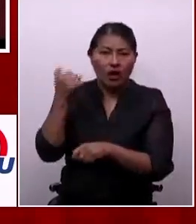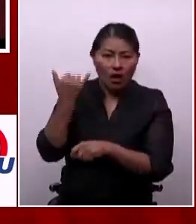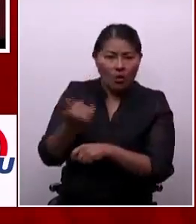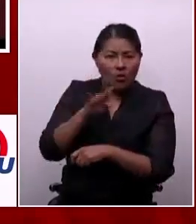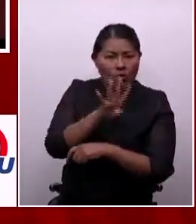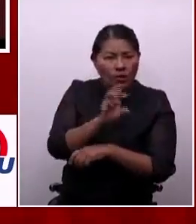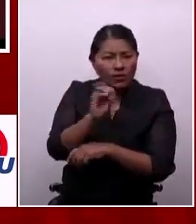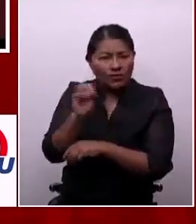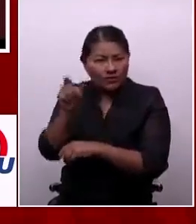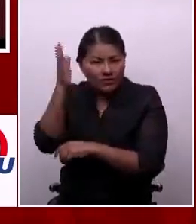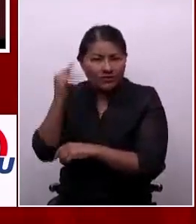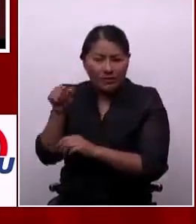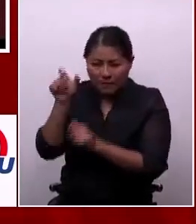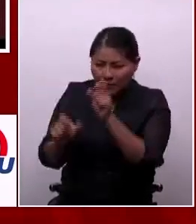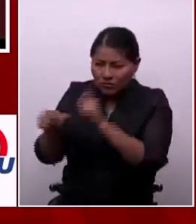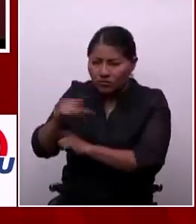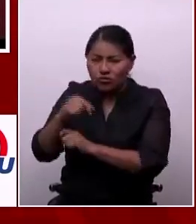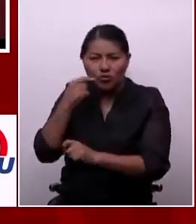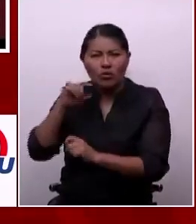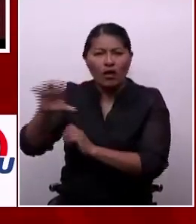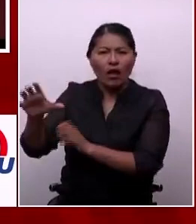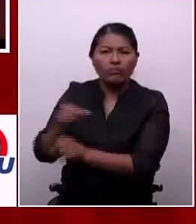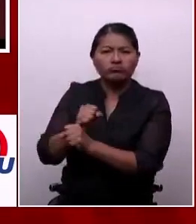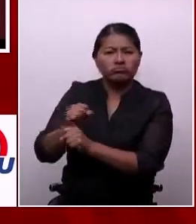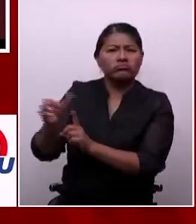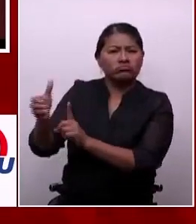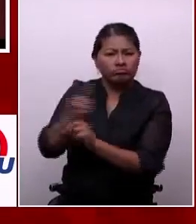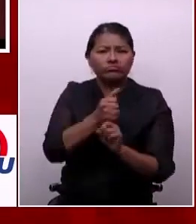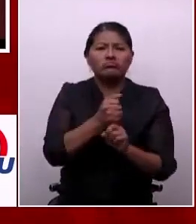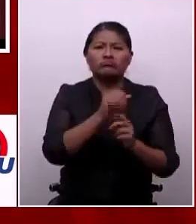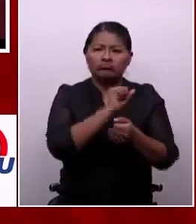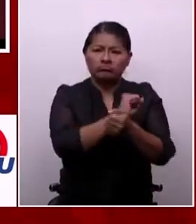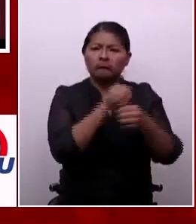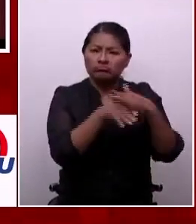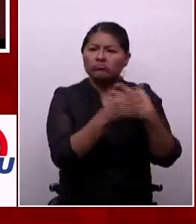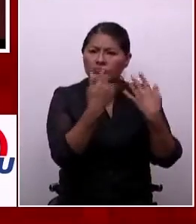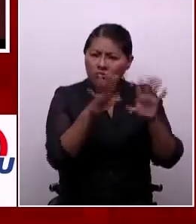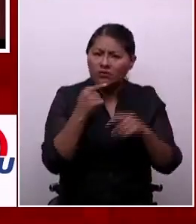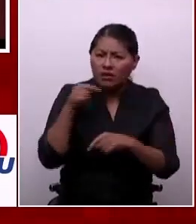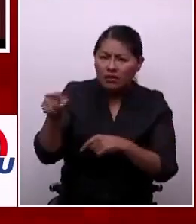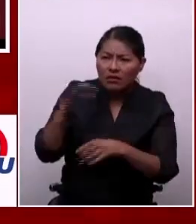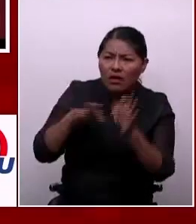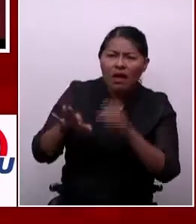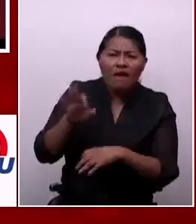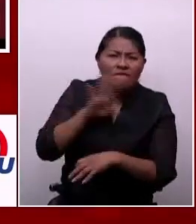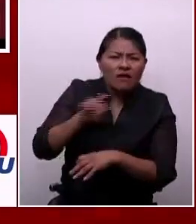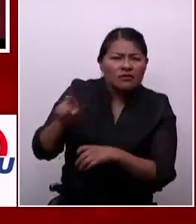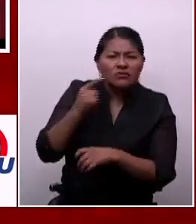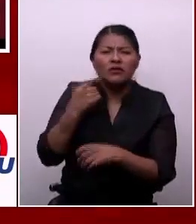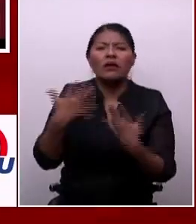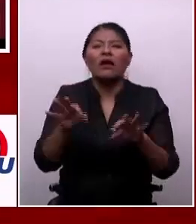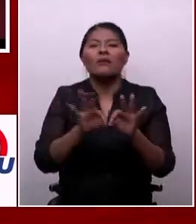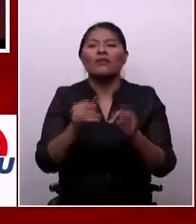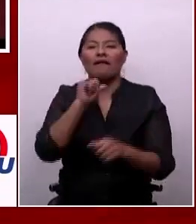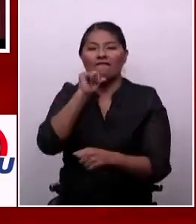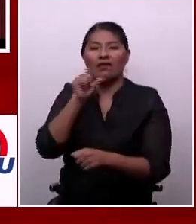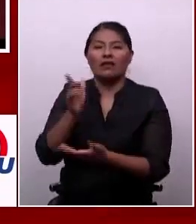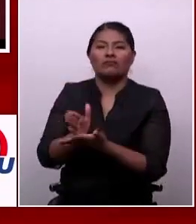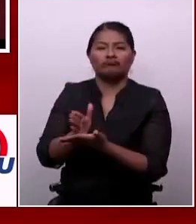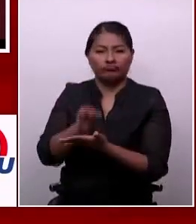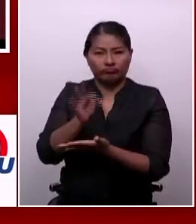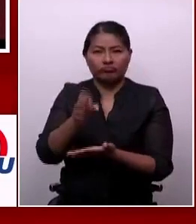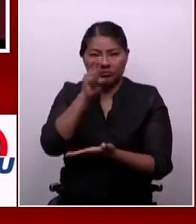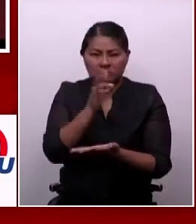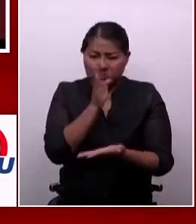400 delincuentes al día andan diciendo que Lima va de tener 200 es totalmente falso Cuál es la impunidad por eso los